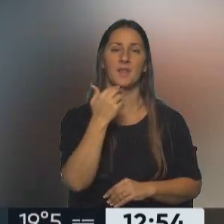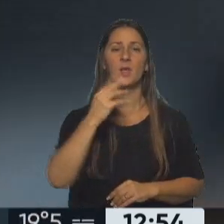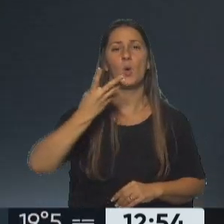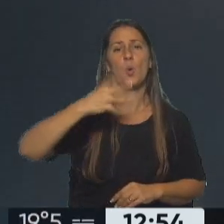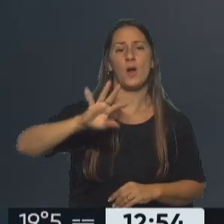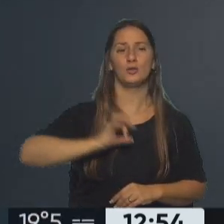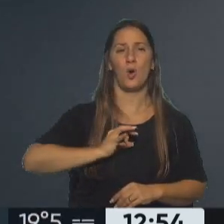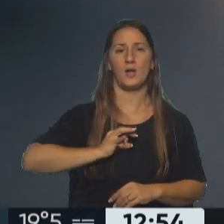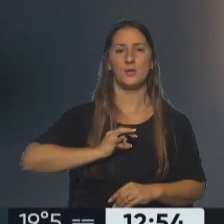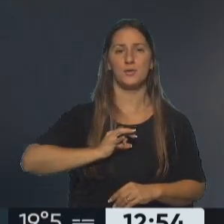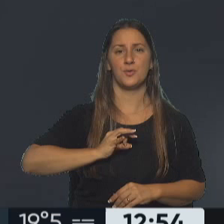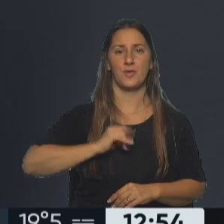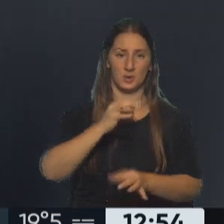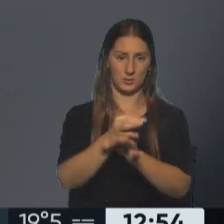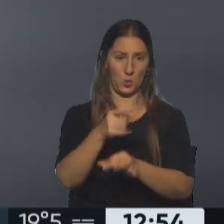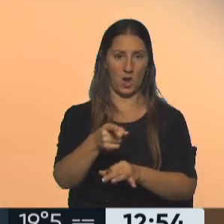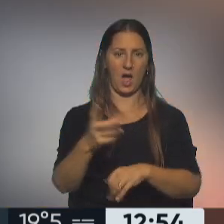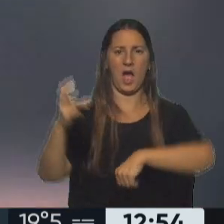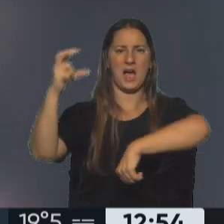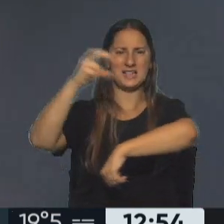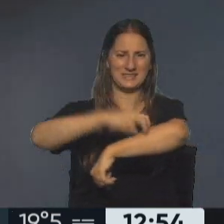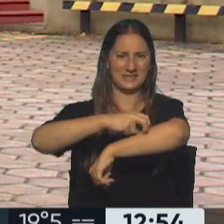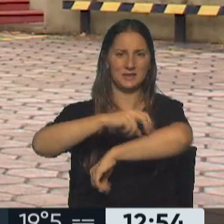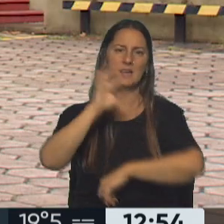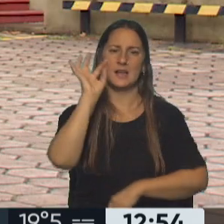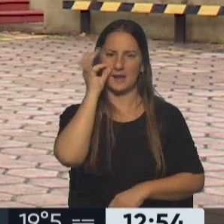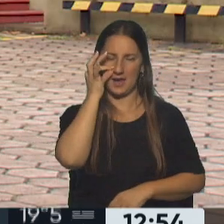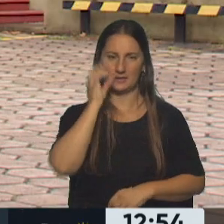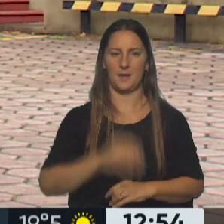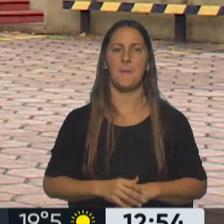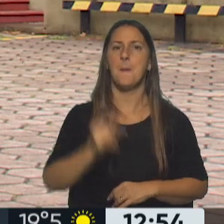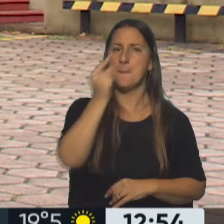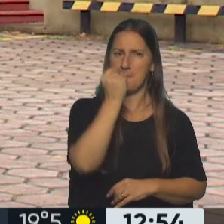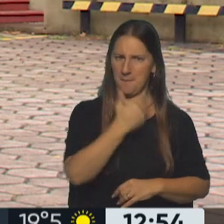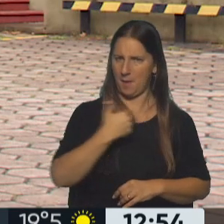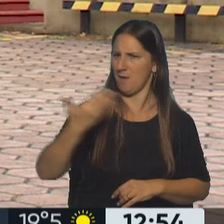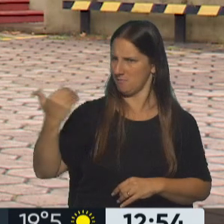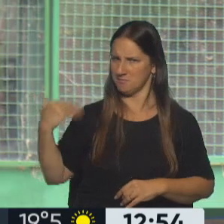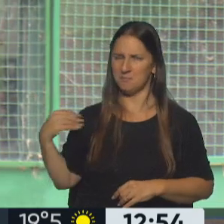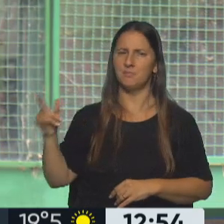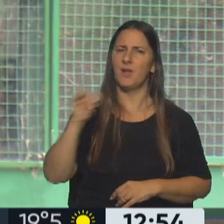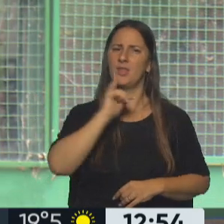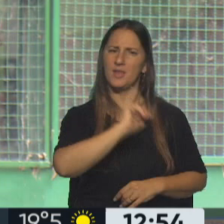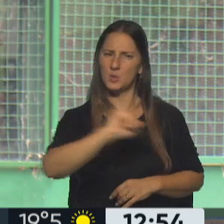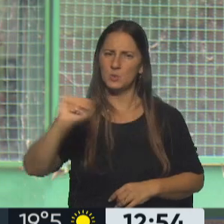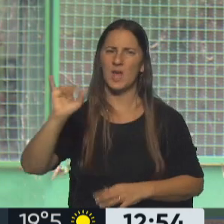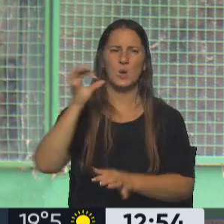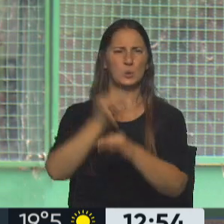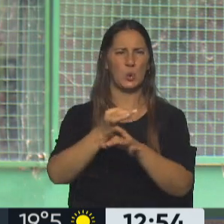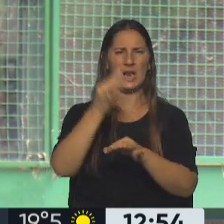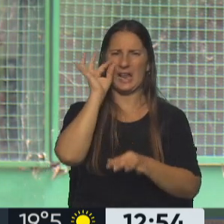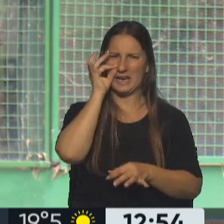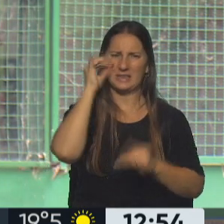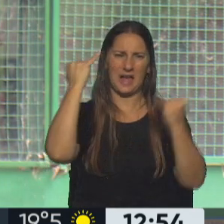año de esta escuela fue mordido por una rata los padres habían denunciado hace tiempo que la escuela estaba llena de